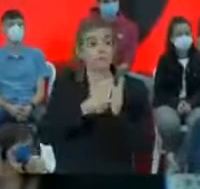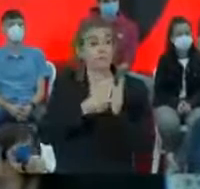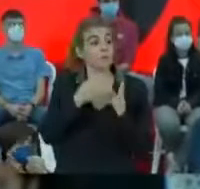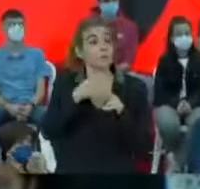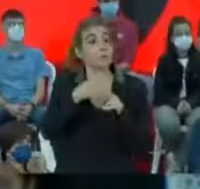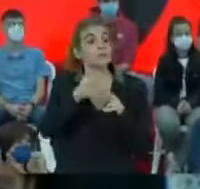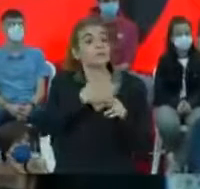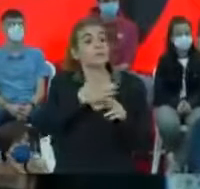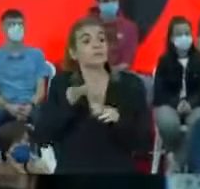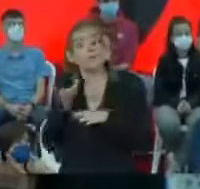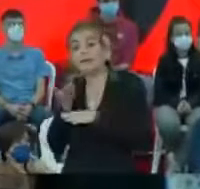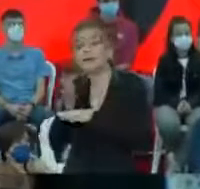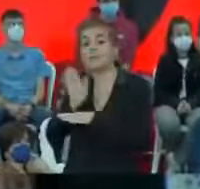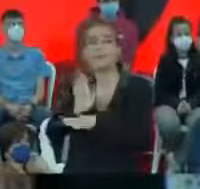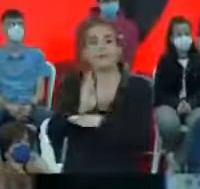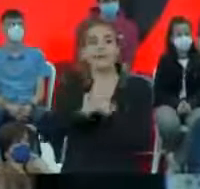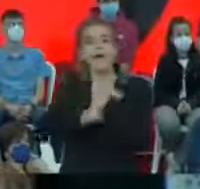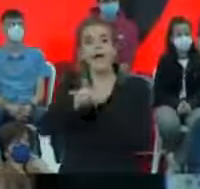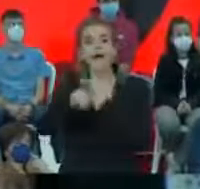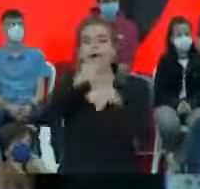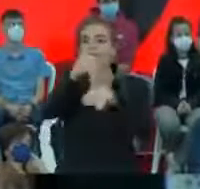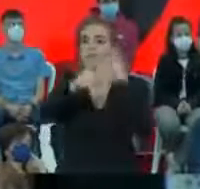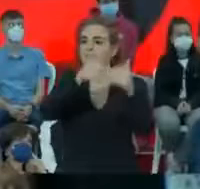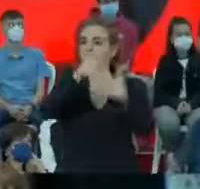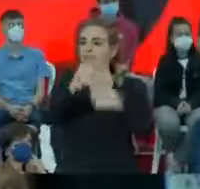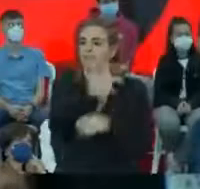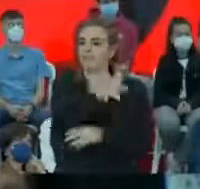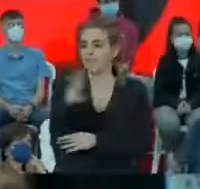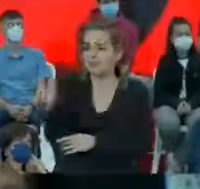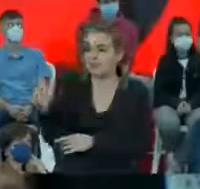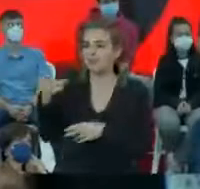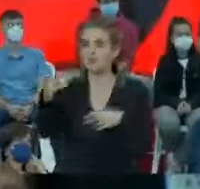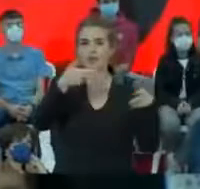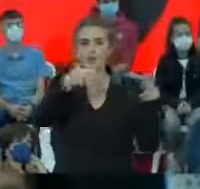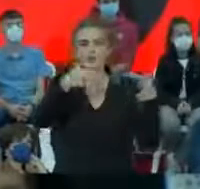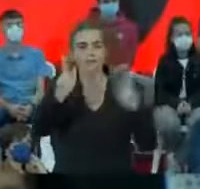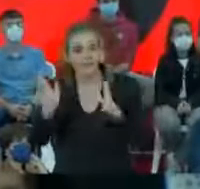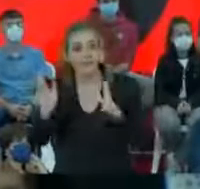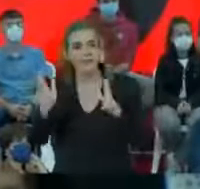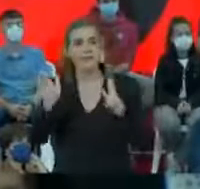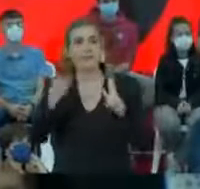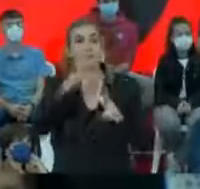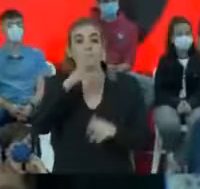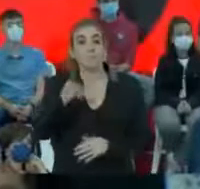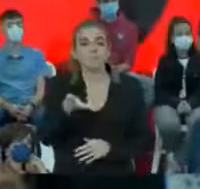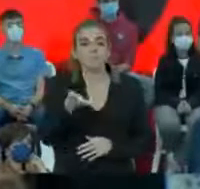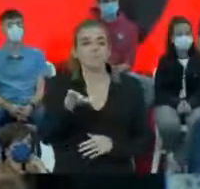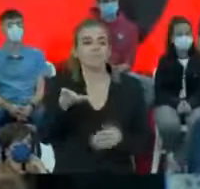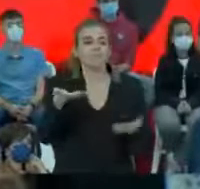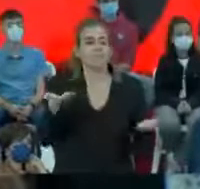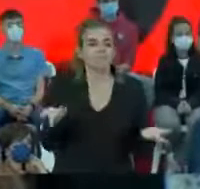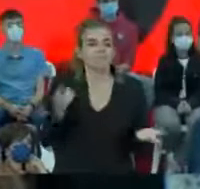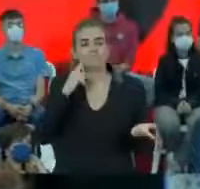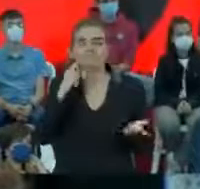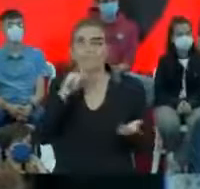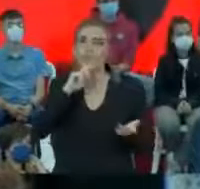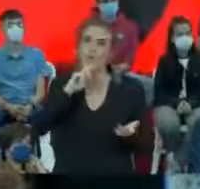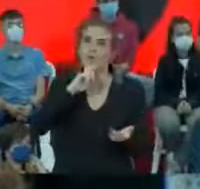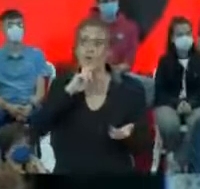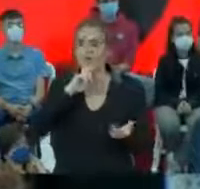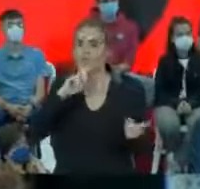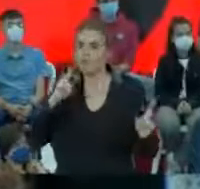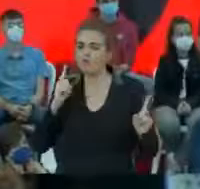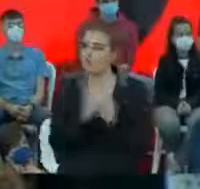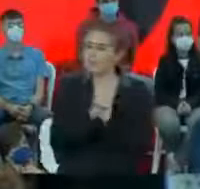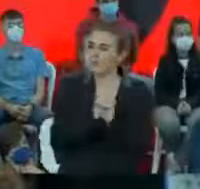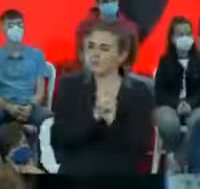que representa es avanzar en derechos, en libertades. Y por tanto, la contradicción que